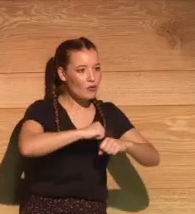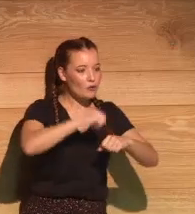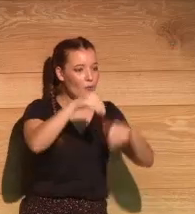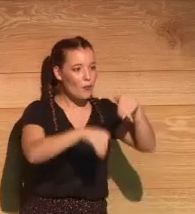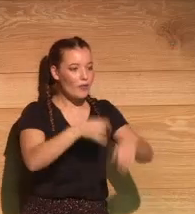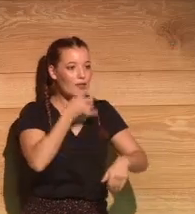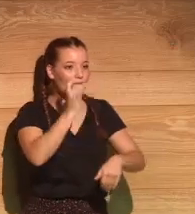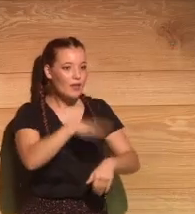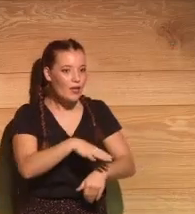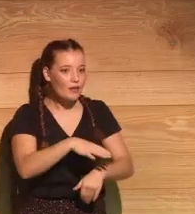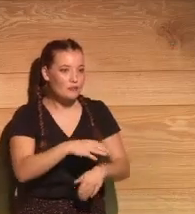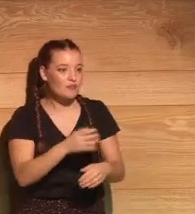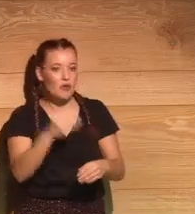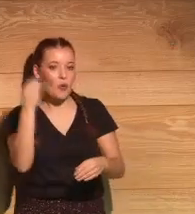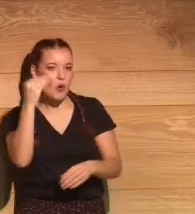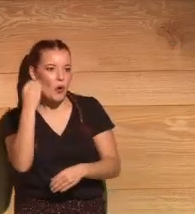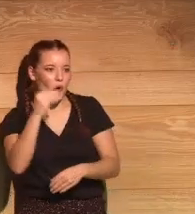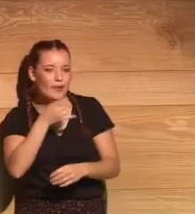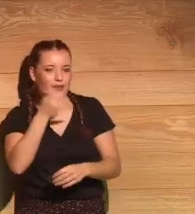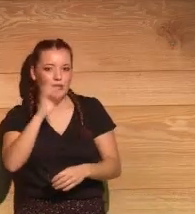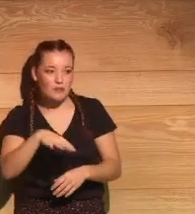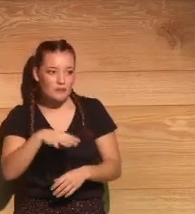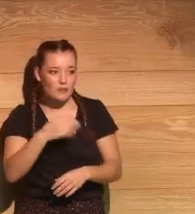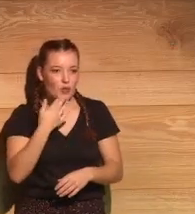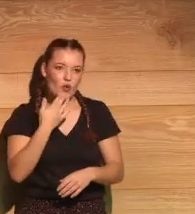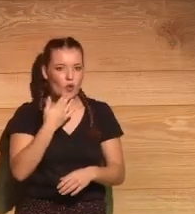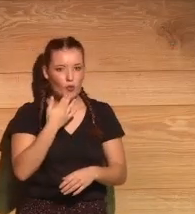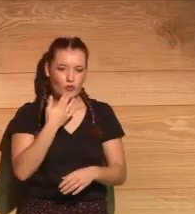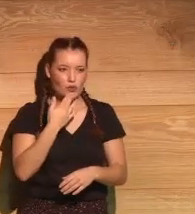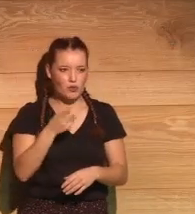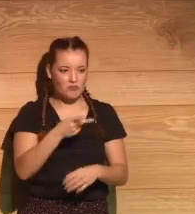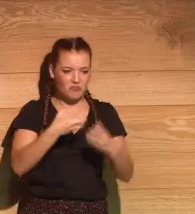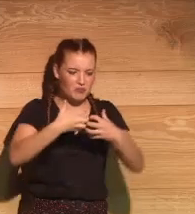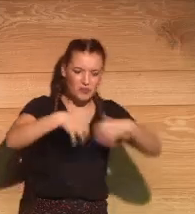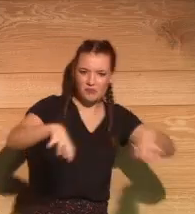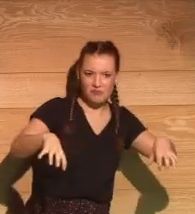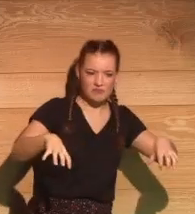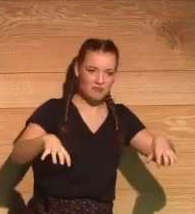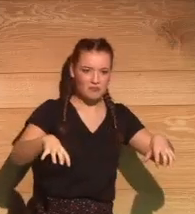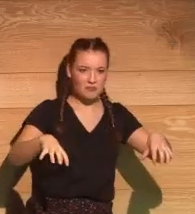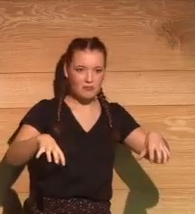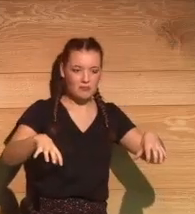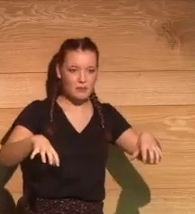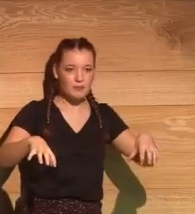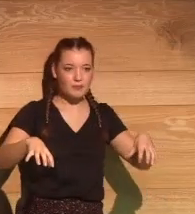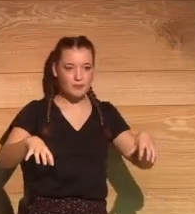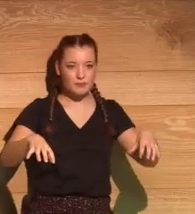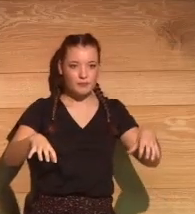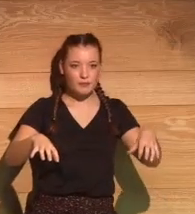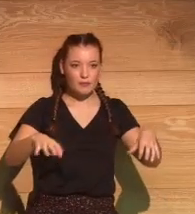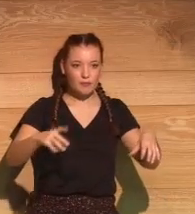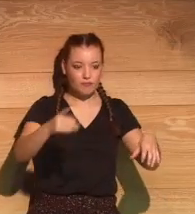quiénes votan los de 20, como si fuésemos compartimentos estancos que cuando tenemos